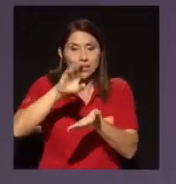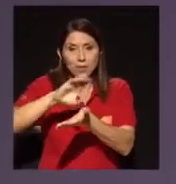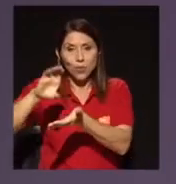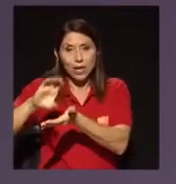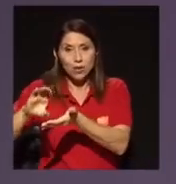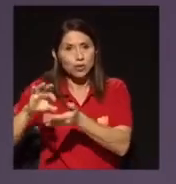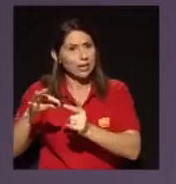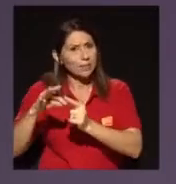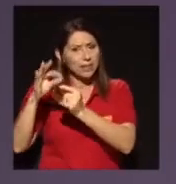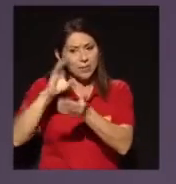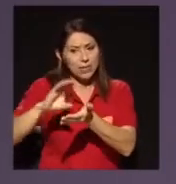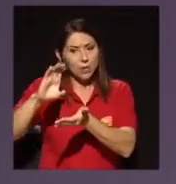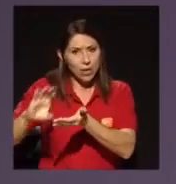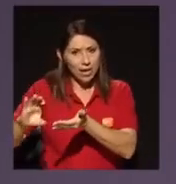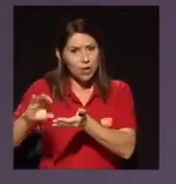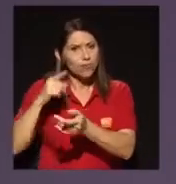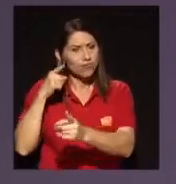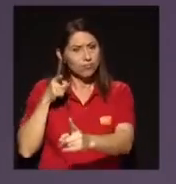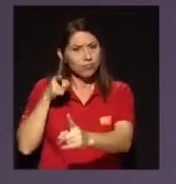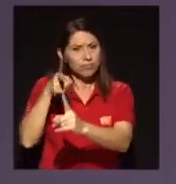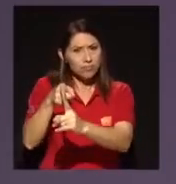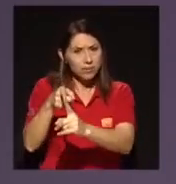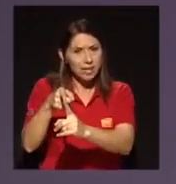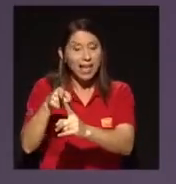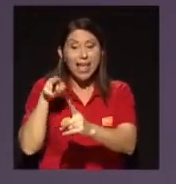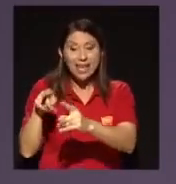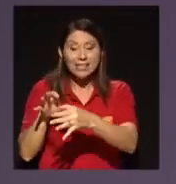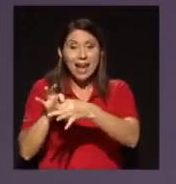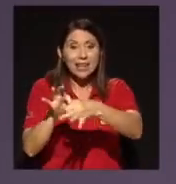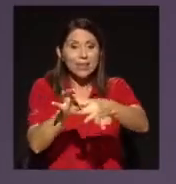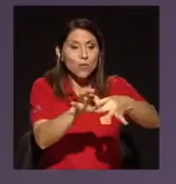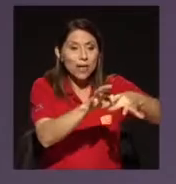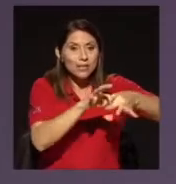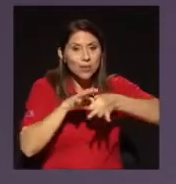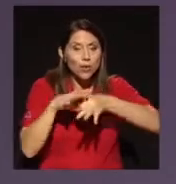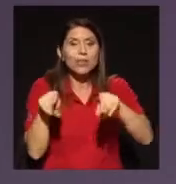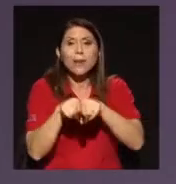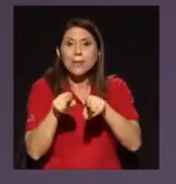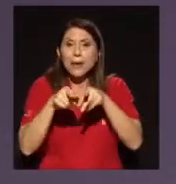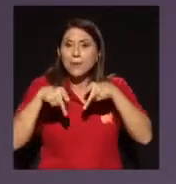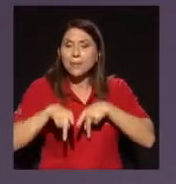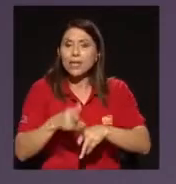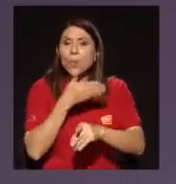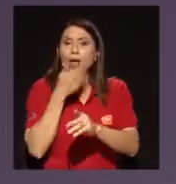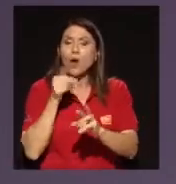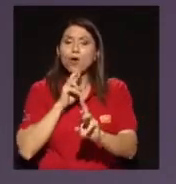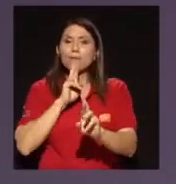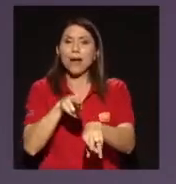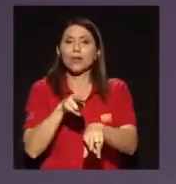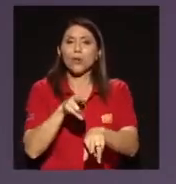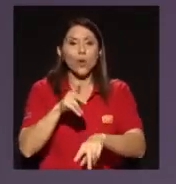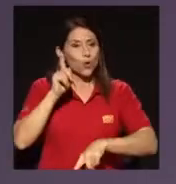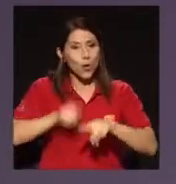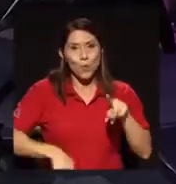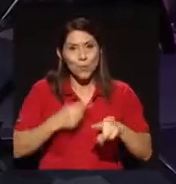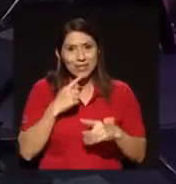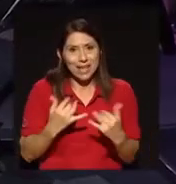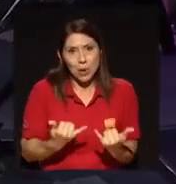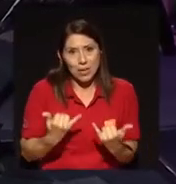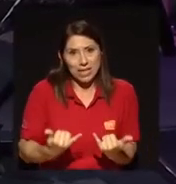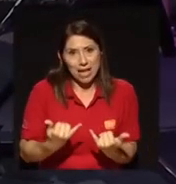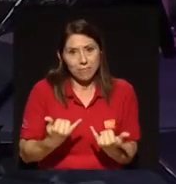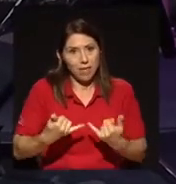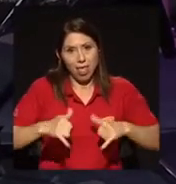población meta que estamos trabajando. Esa articulación ha permitido también tener mejor impacto. No podemos decir ahorita, porque no hemos evaluado uh-huh.